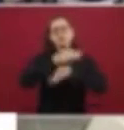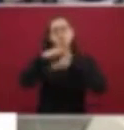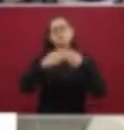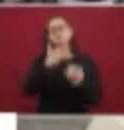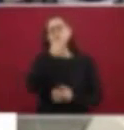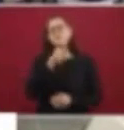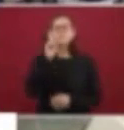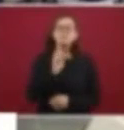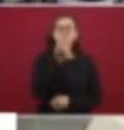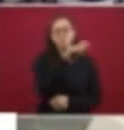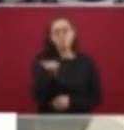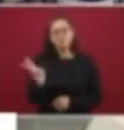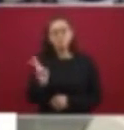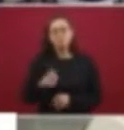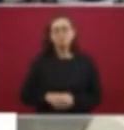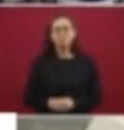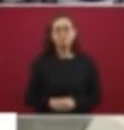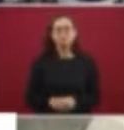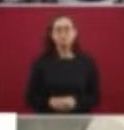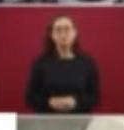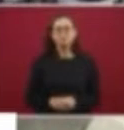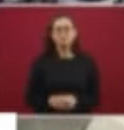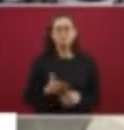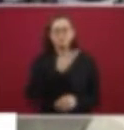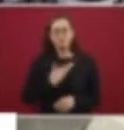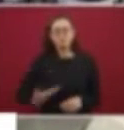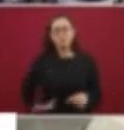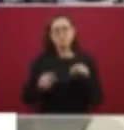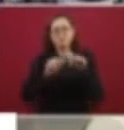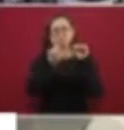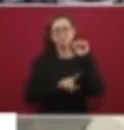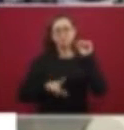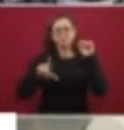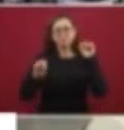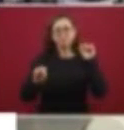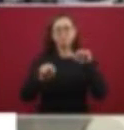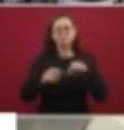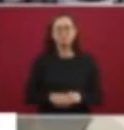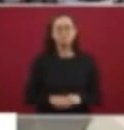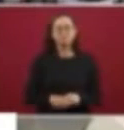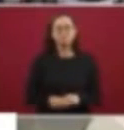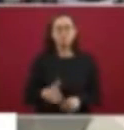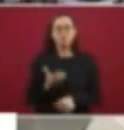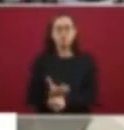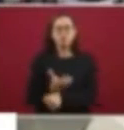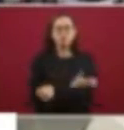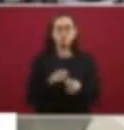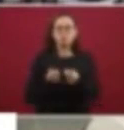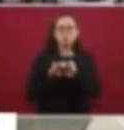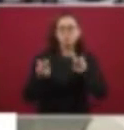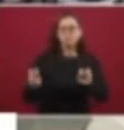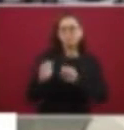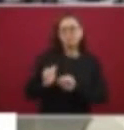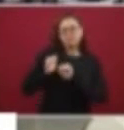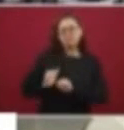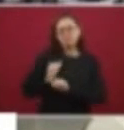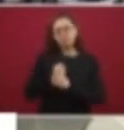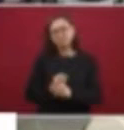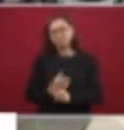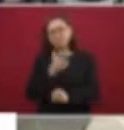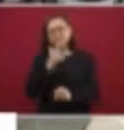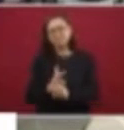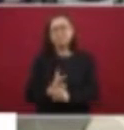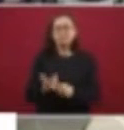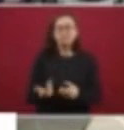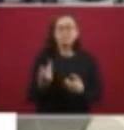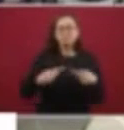que es más del Comité Olímpico Mexicano, Carlos Padilla, el presidente del Comité Olímpico Mexicano, ahí estuvo, en la meta